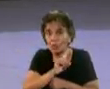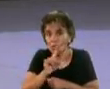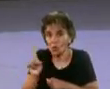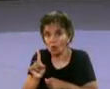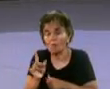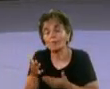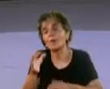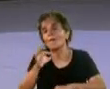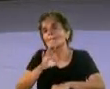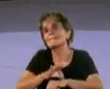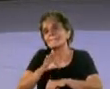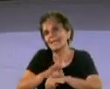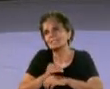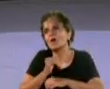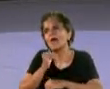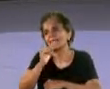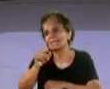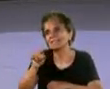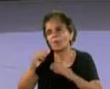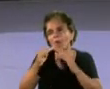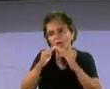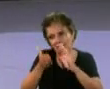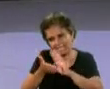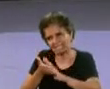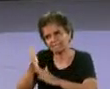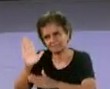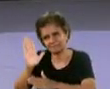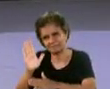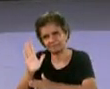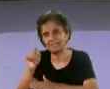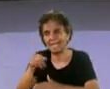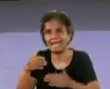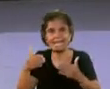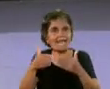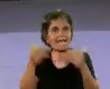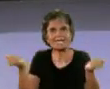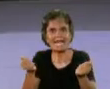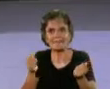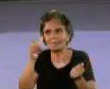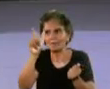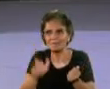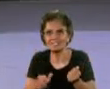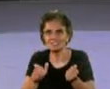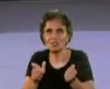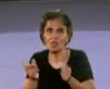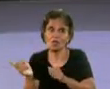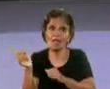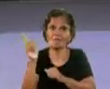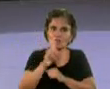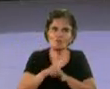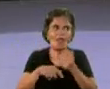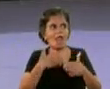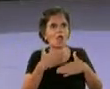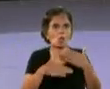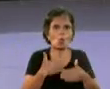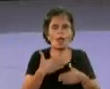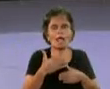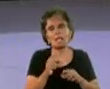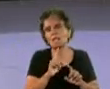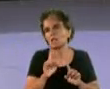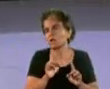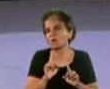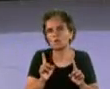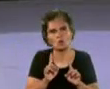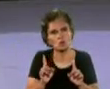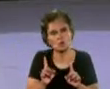el que da el alta. No debería volver inmediatamente ese deportista hasta que no se dé un alta correcta